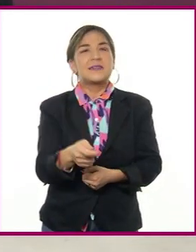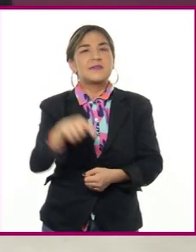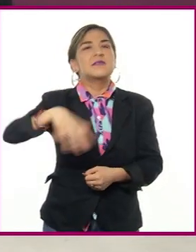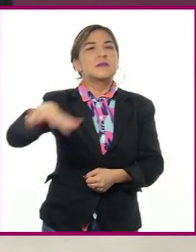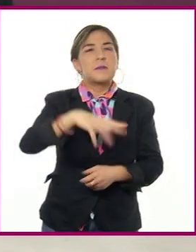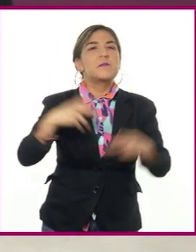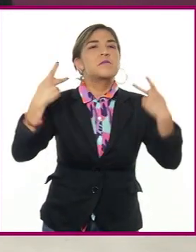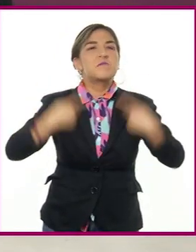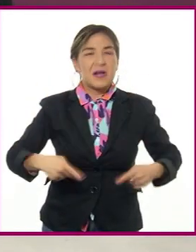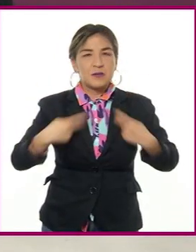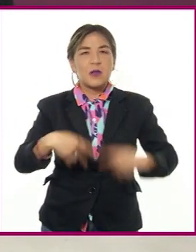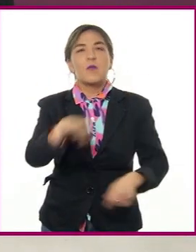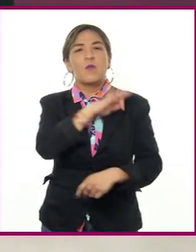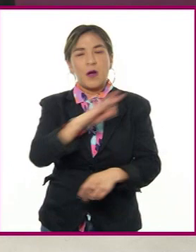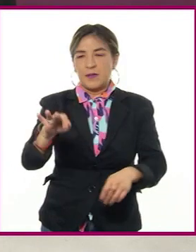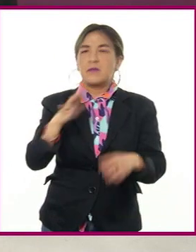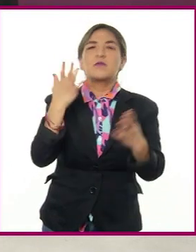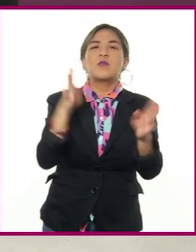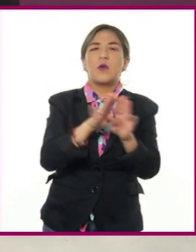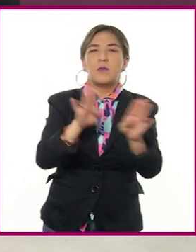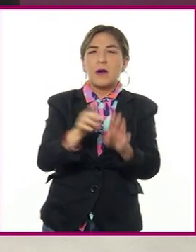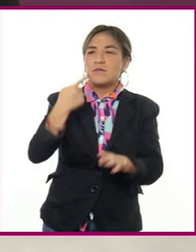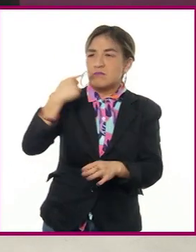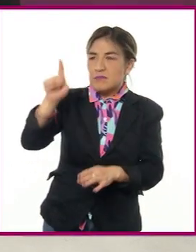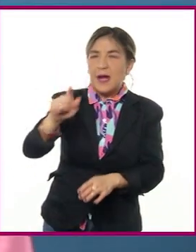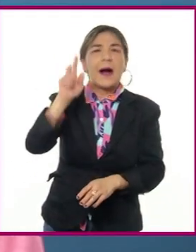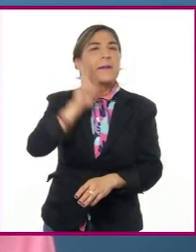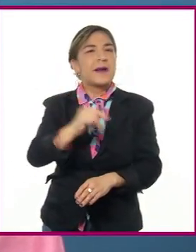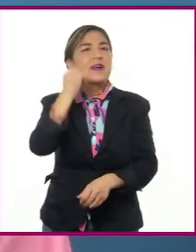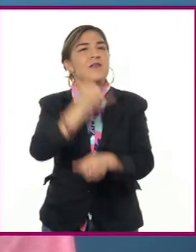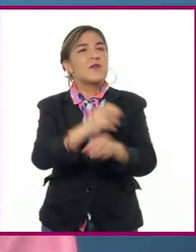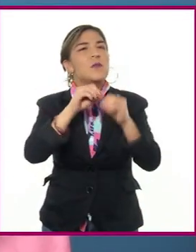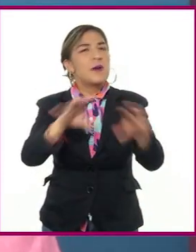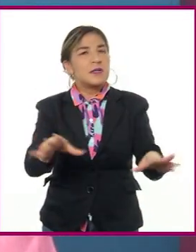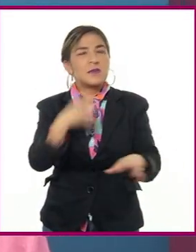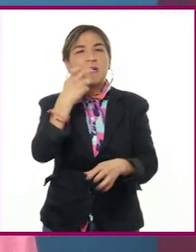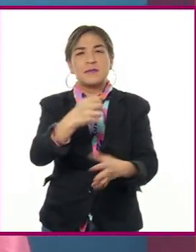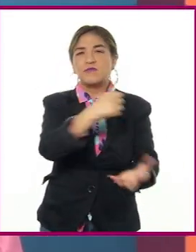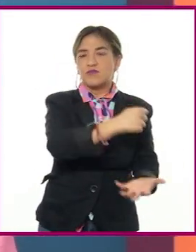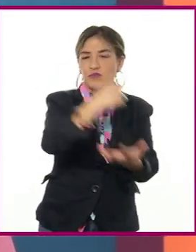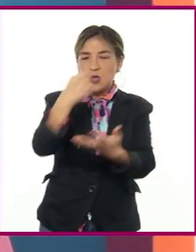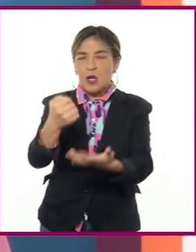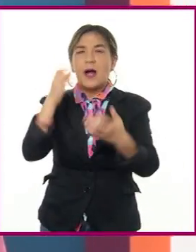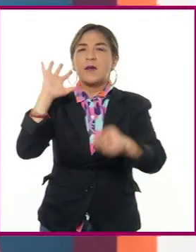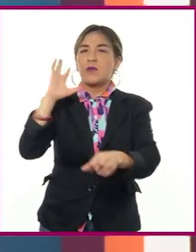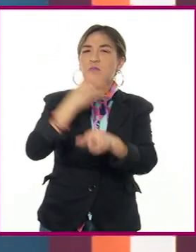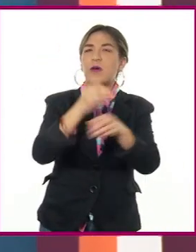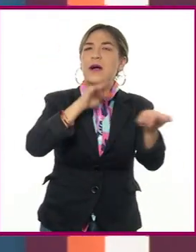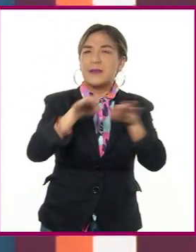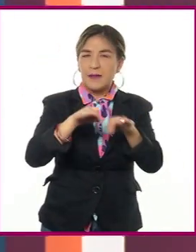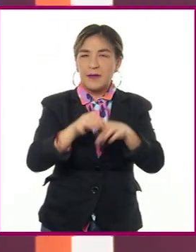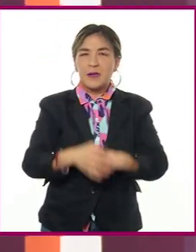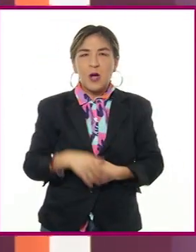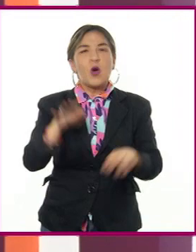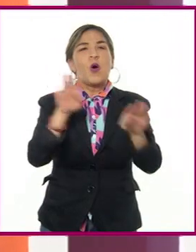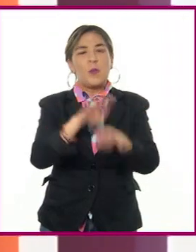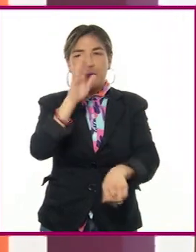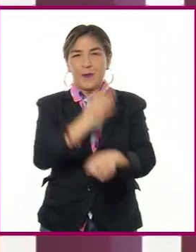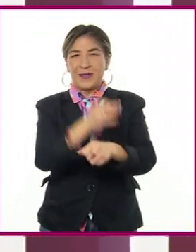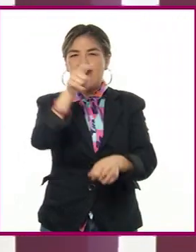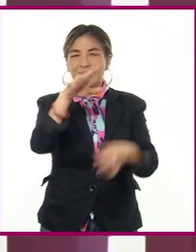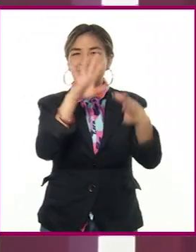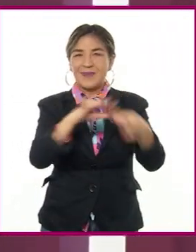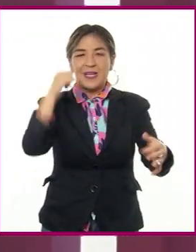sociedad realmente pueda demandar la rendición de cuentas. Para profundizar sobre el tema de acceso a la